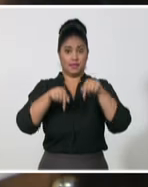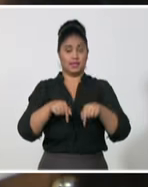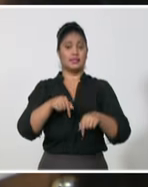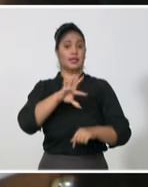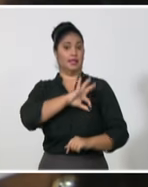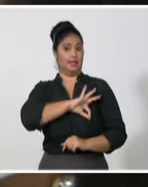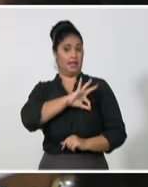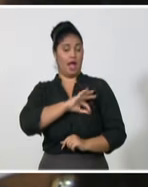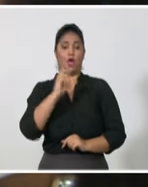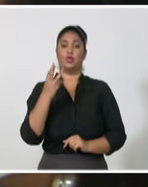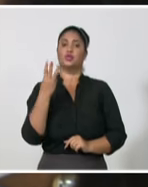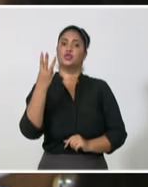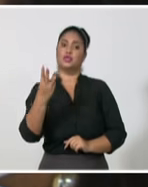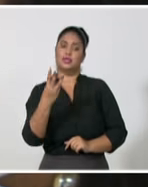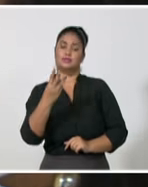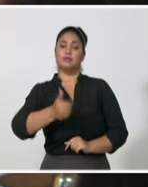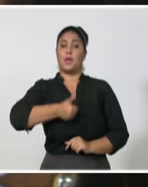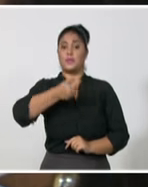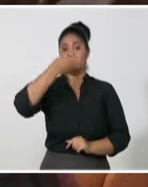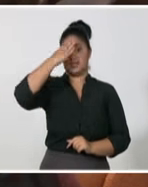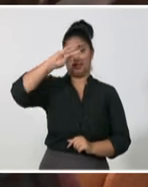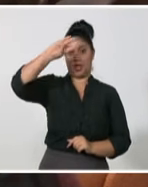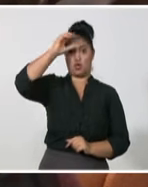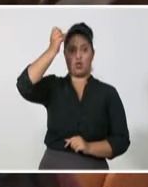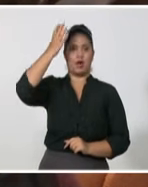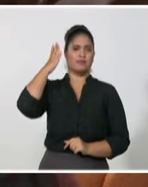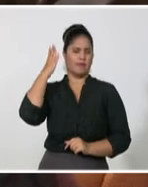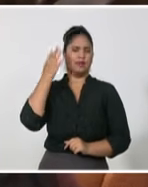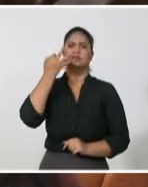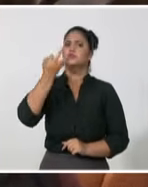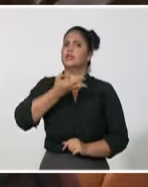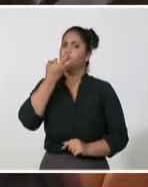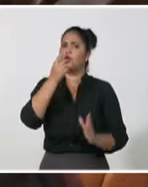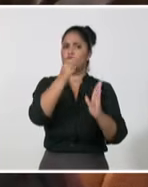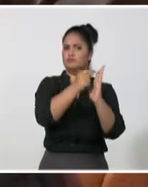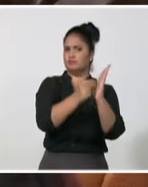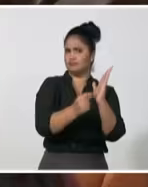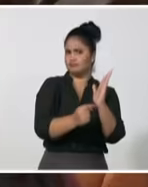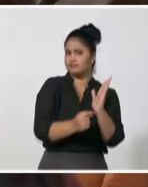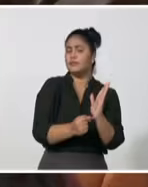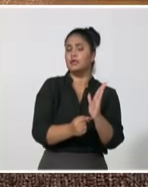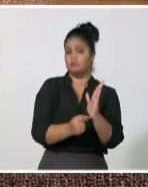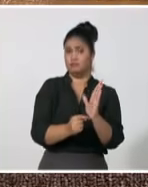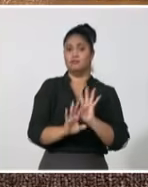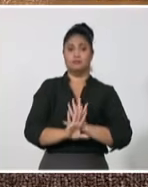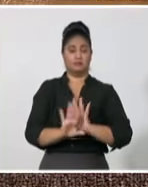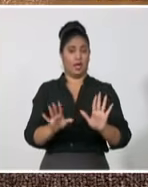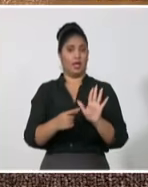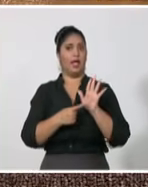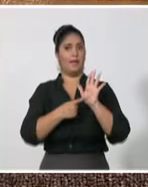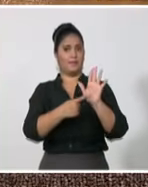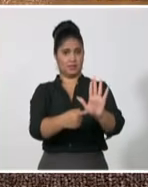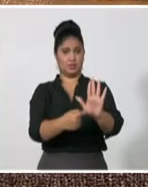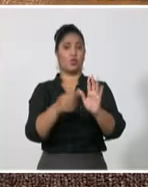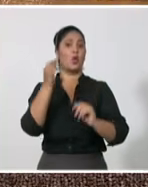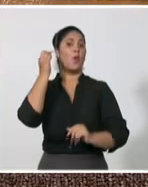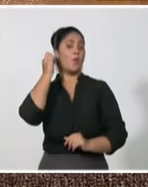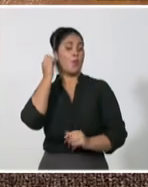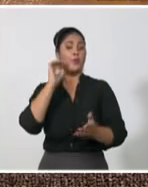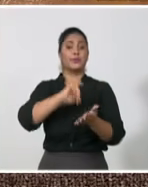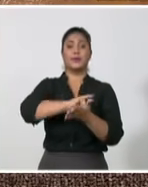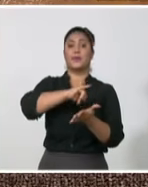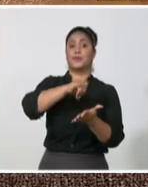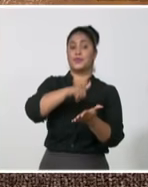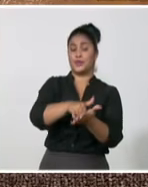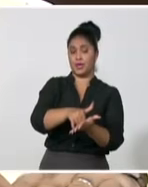encabezada por miguel díaz-canel bermúdez presidente de la república de cuba tras la presentación del proyecto por rosario pentón miembro del comité